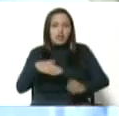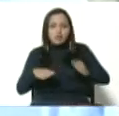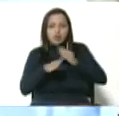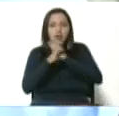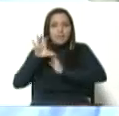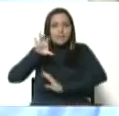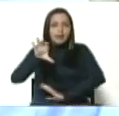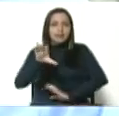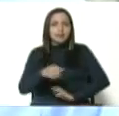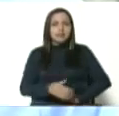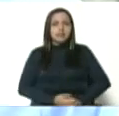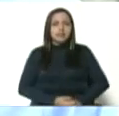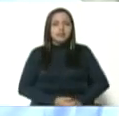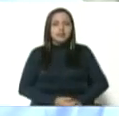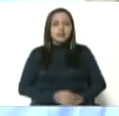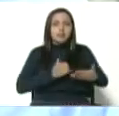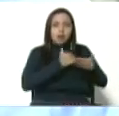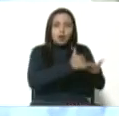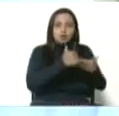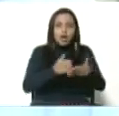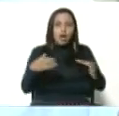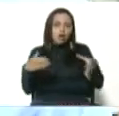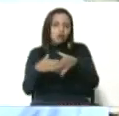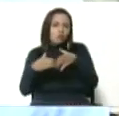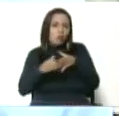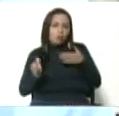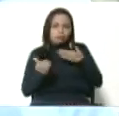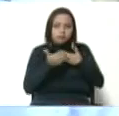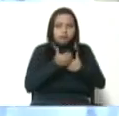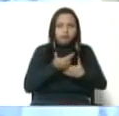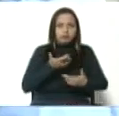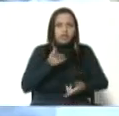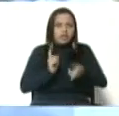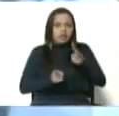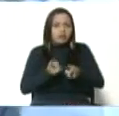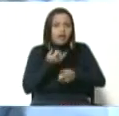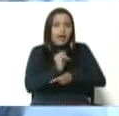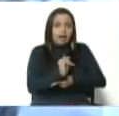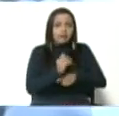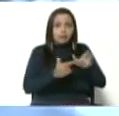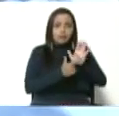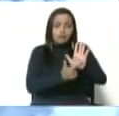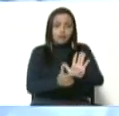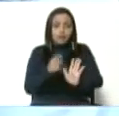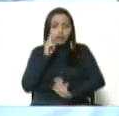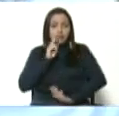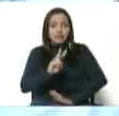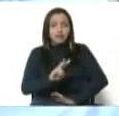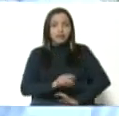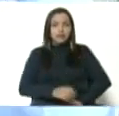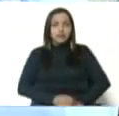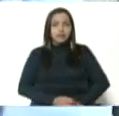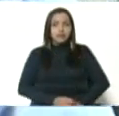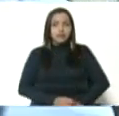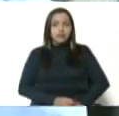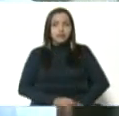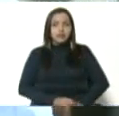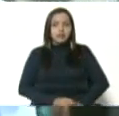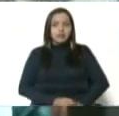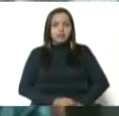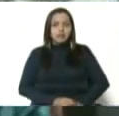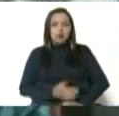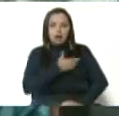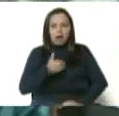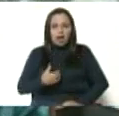en beneficio de grupos muy cerrados, y el último de esos espectáculos lo acabamos de ver con la intención de una colocación de bonos de